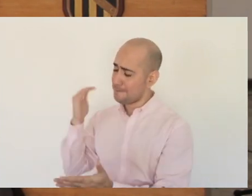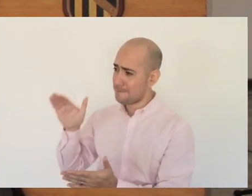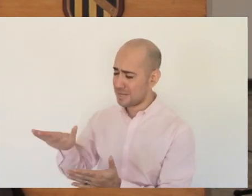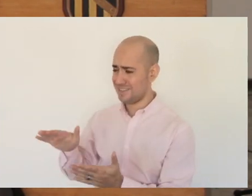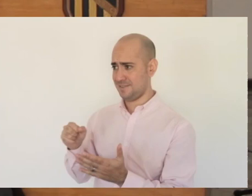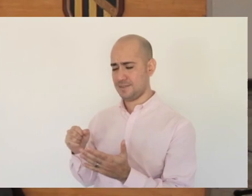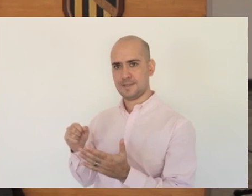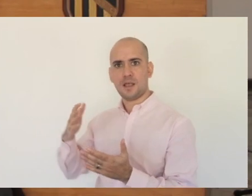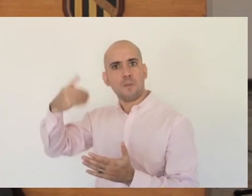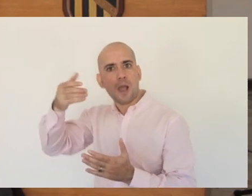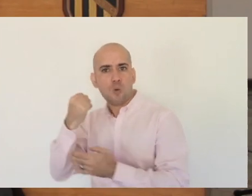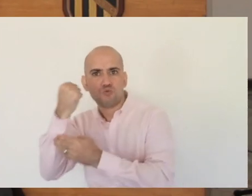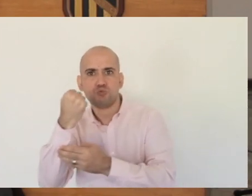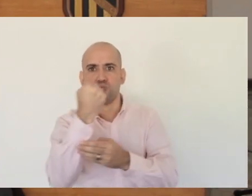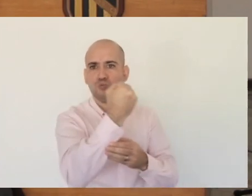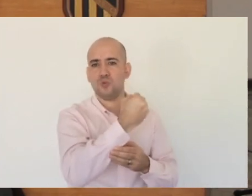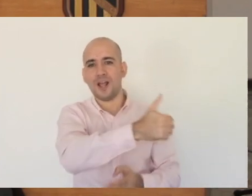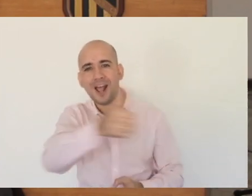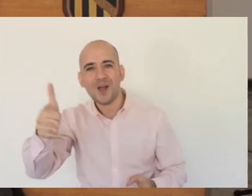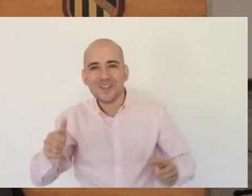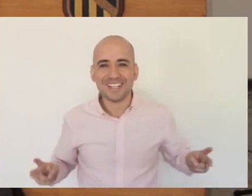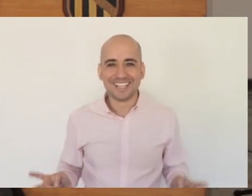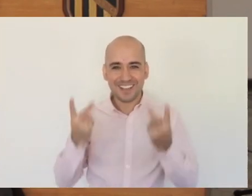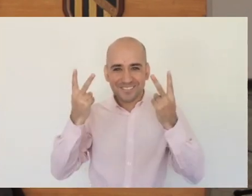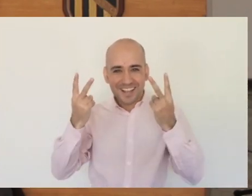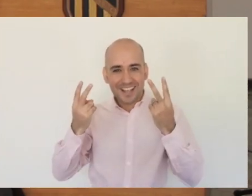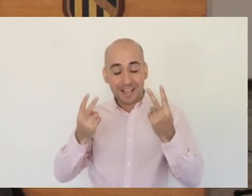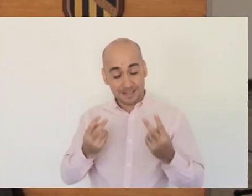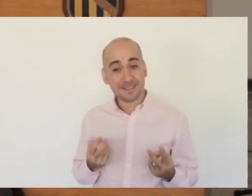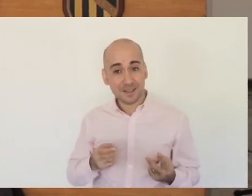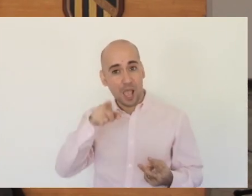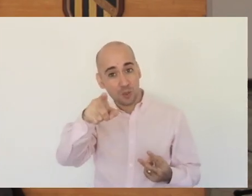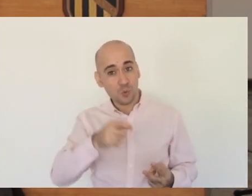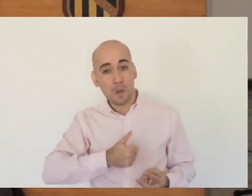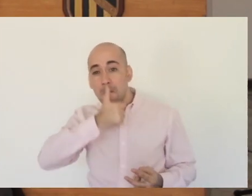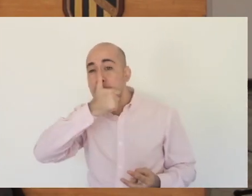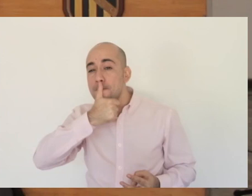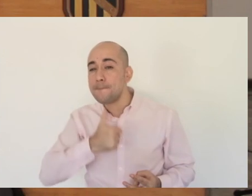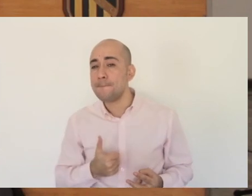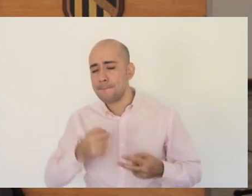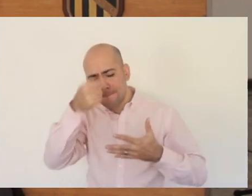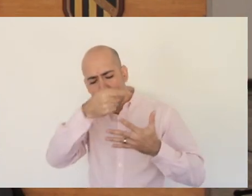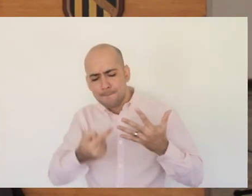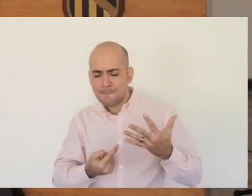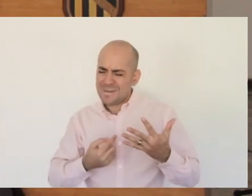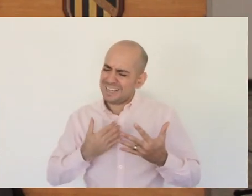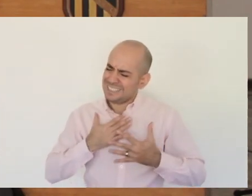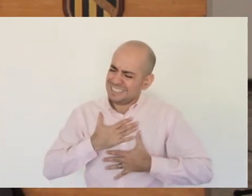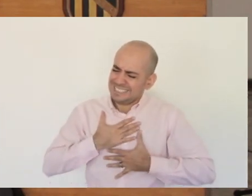la cruz. Purifica y redime a la humanidad. Cada persona esconde en su alma